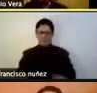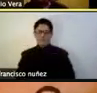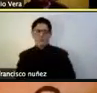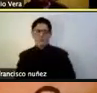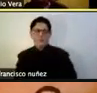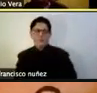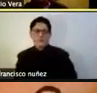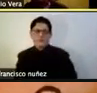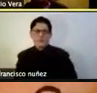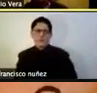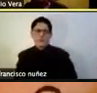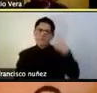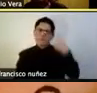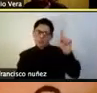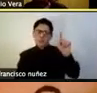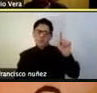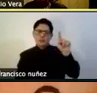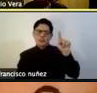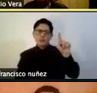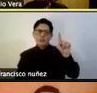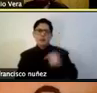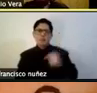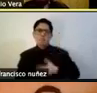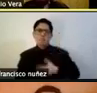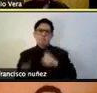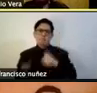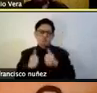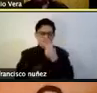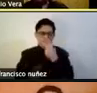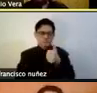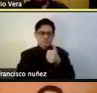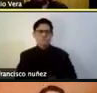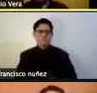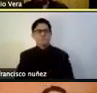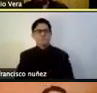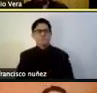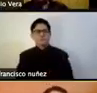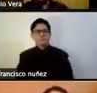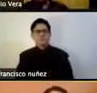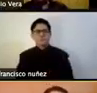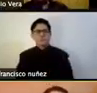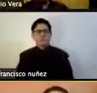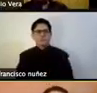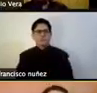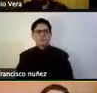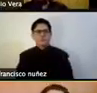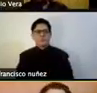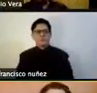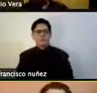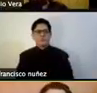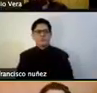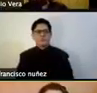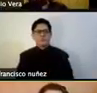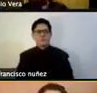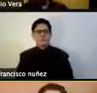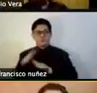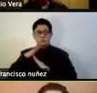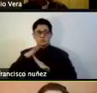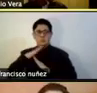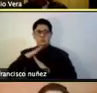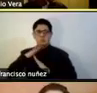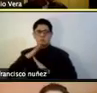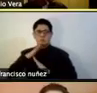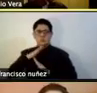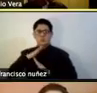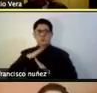bien. Este barco ¿Lo puedo aquí, ustedes interrumpir, ven. profesor? ¿Lo ¿Ah? puedo interrumpir? Sí. Lo puedo interrumpir porque hay muchas personas